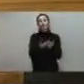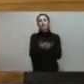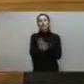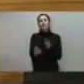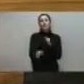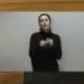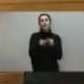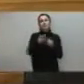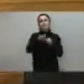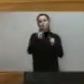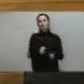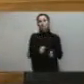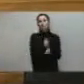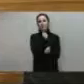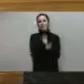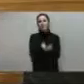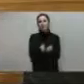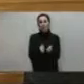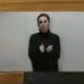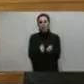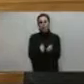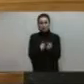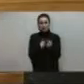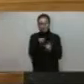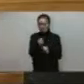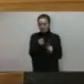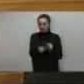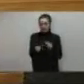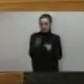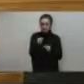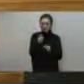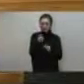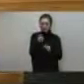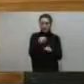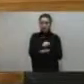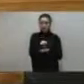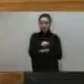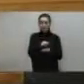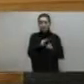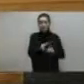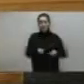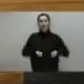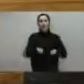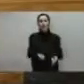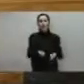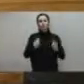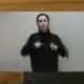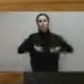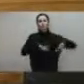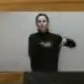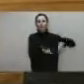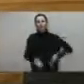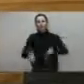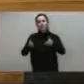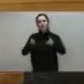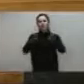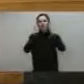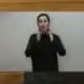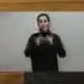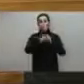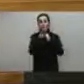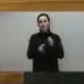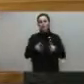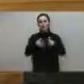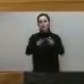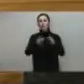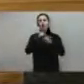extraordinarios en la que introdujo una cuantía para tratar de financiar este coste de los del dragado durante un periodo de tiempo